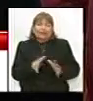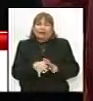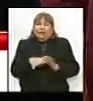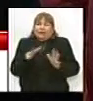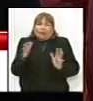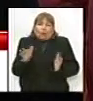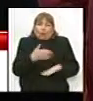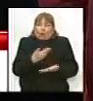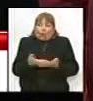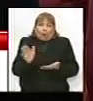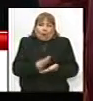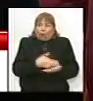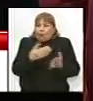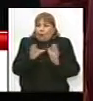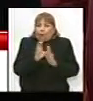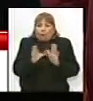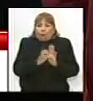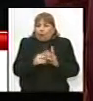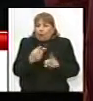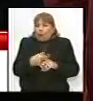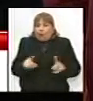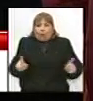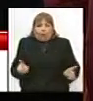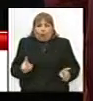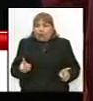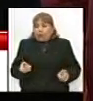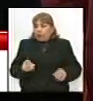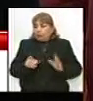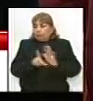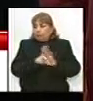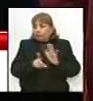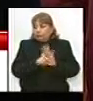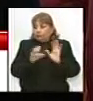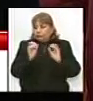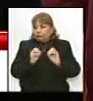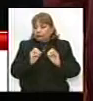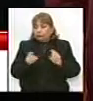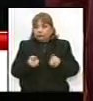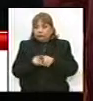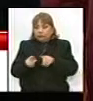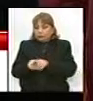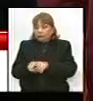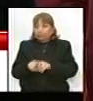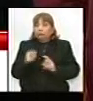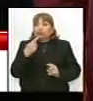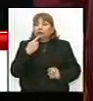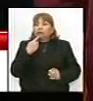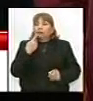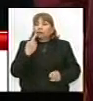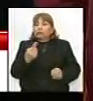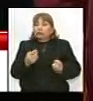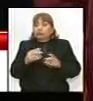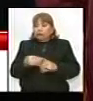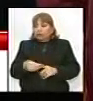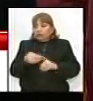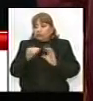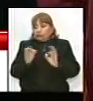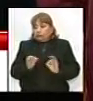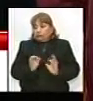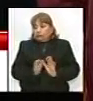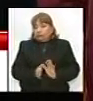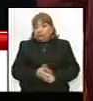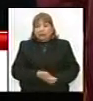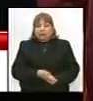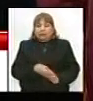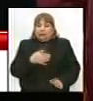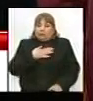No hay en ninguna constitución una diferencia entre ley ordinaria y ley orgánica. Son lo mismo, sino por la especialidad, nada más que eso. Ese